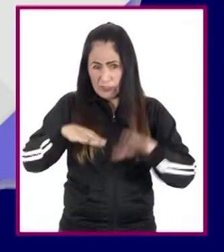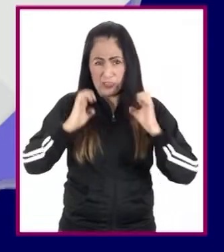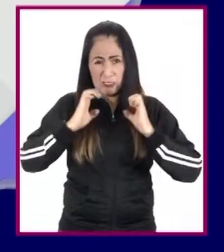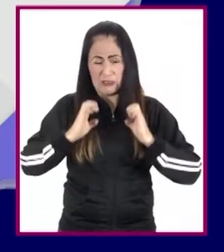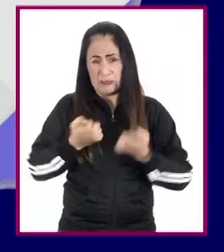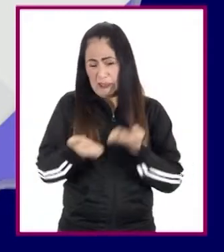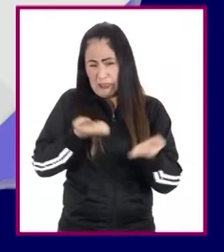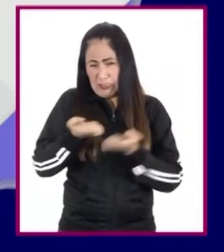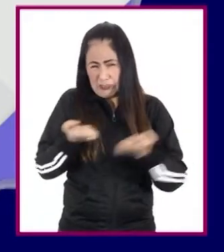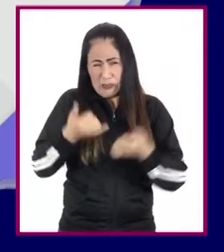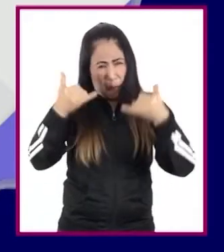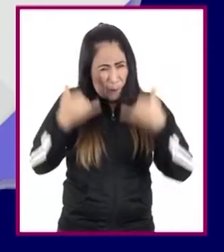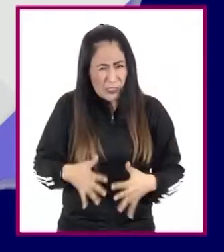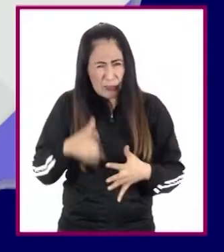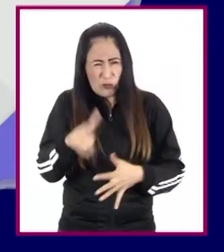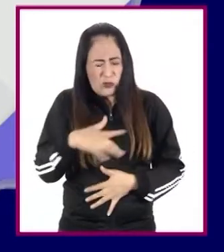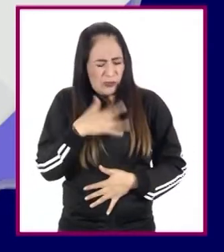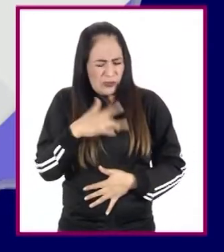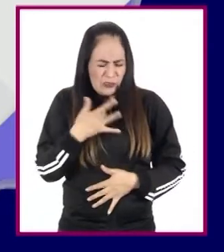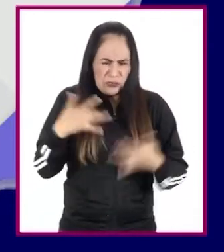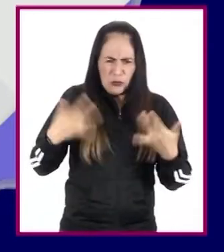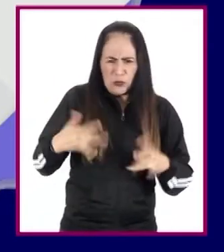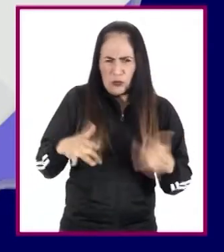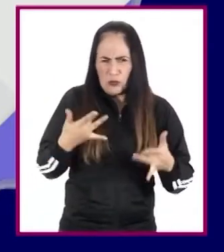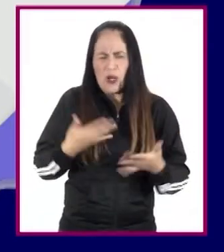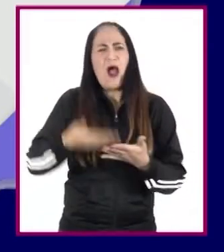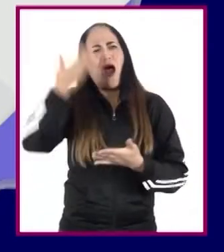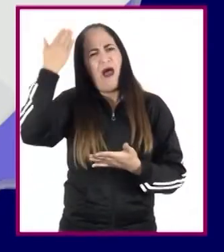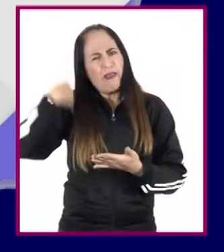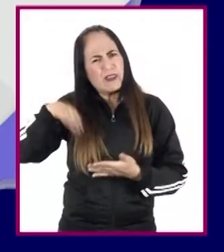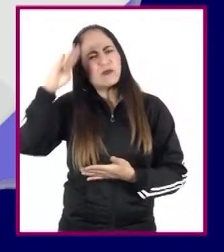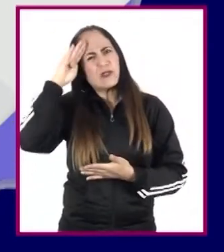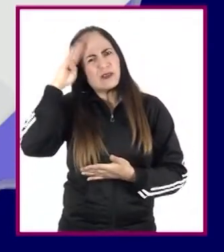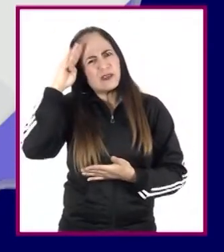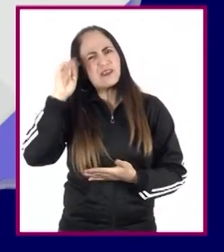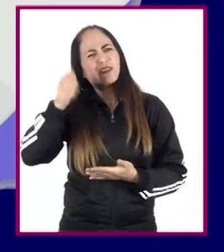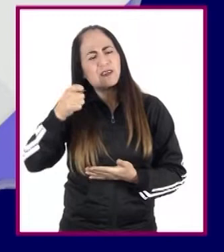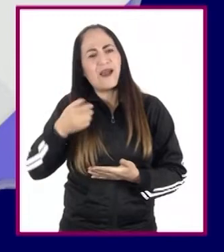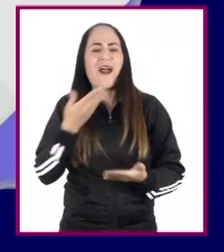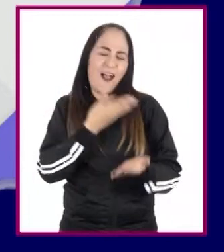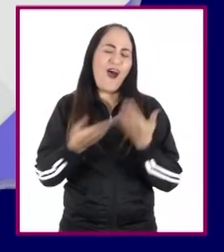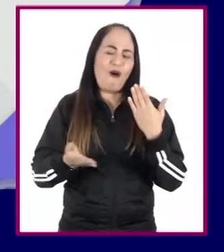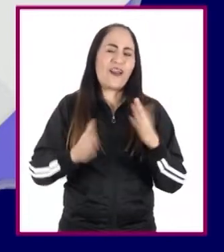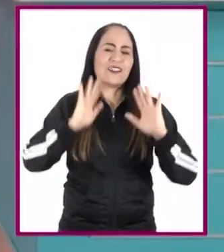intenso? ¿Por qué imaginaban que sucedía esto? Pues ahora ya saben a qué se debe.